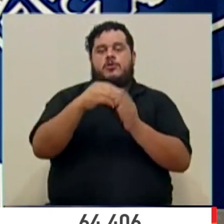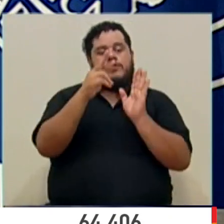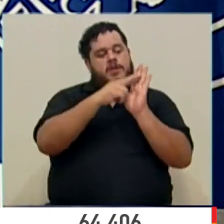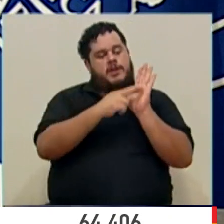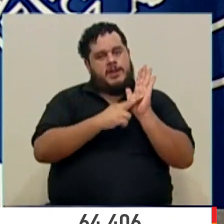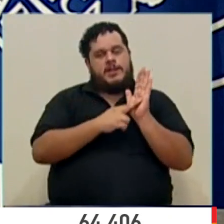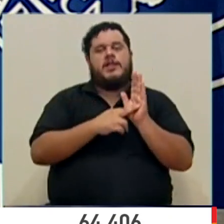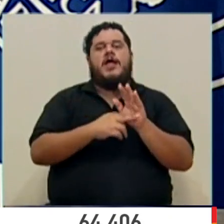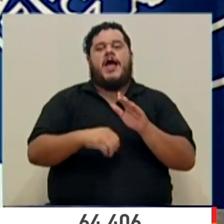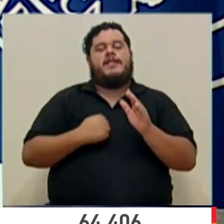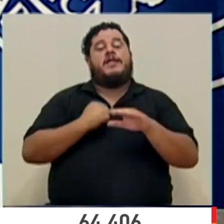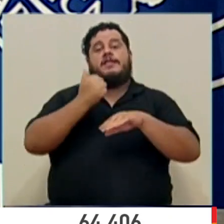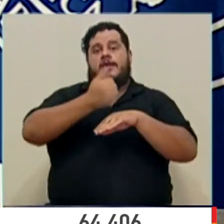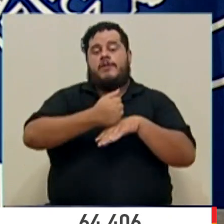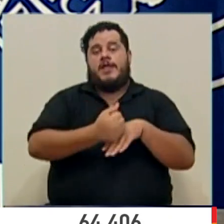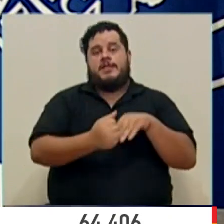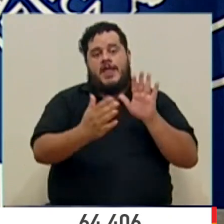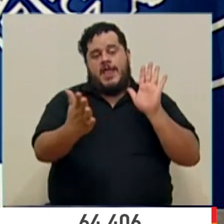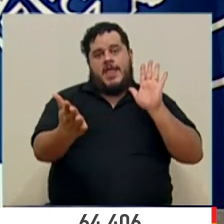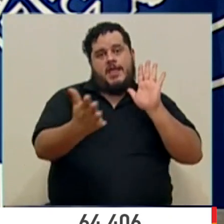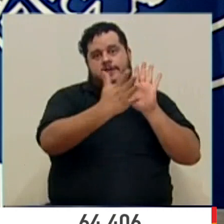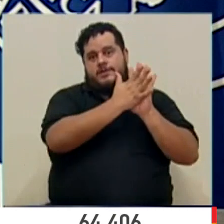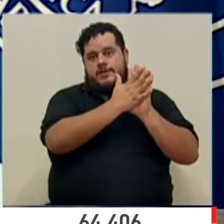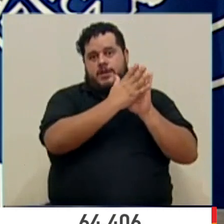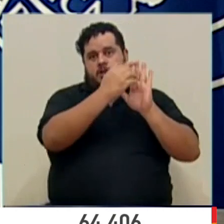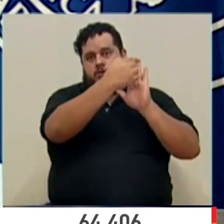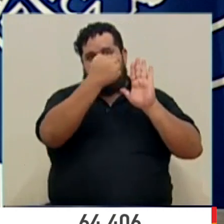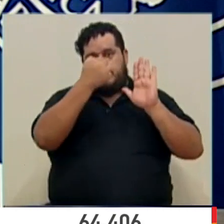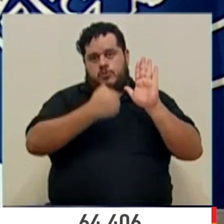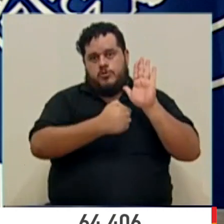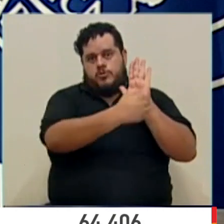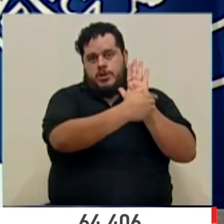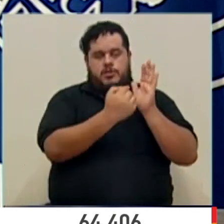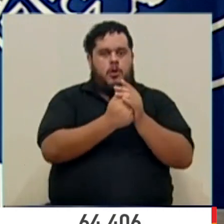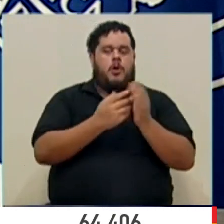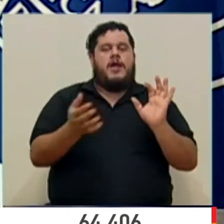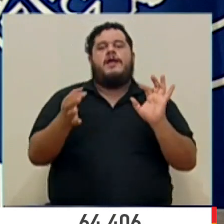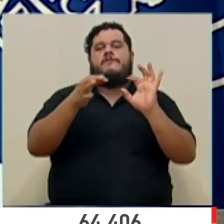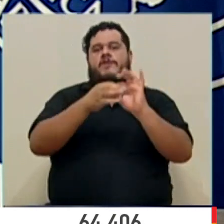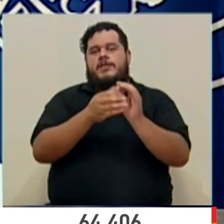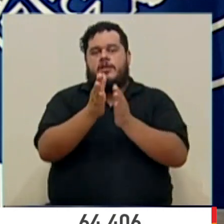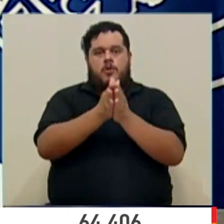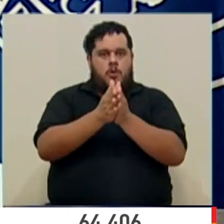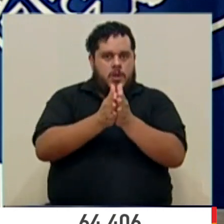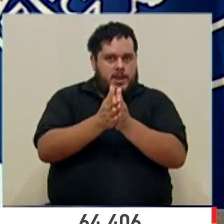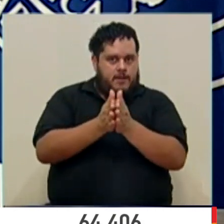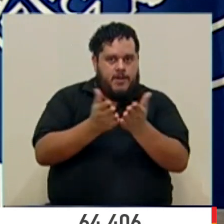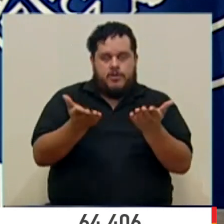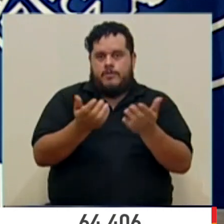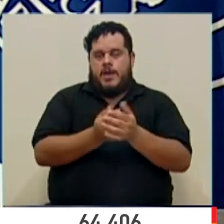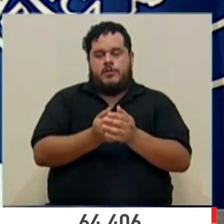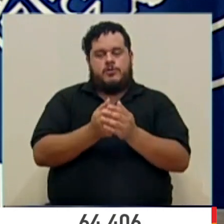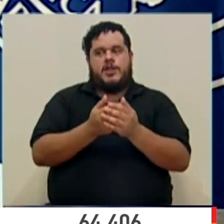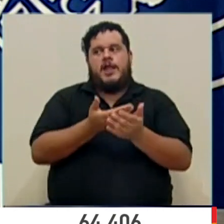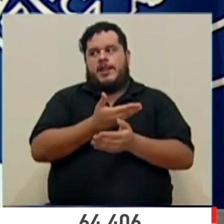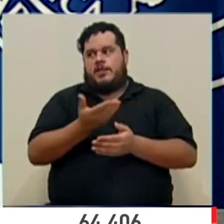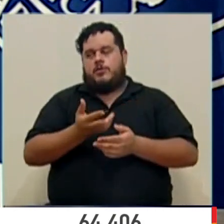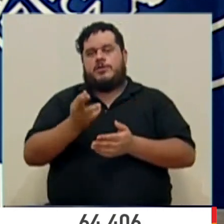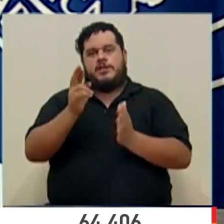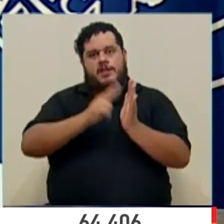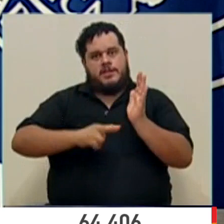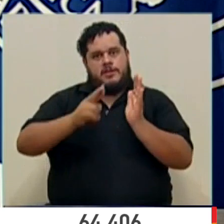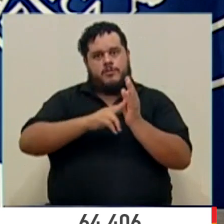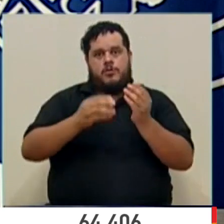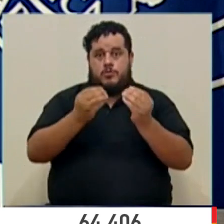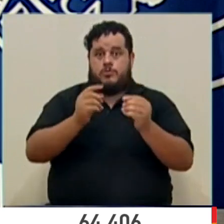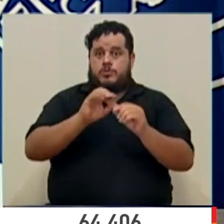establece rotulación, ¿verdad? Rotulación importante asociada al lavado de manos, ¿verdad? Las cosas que se han repetido mucho, pero